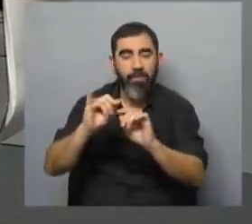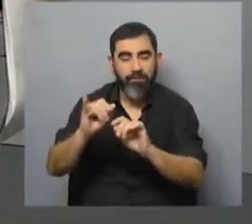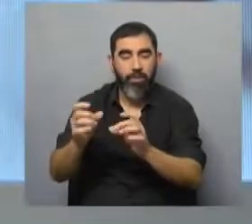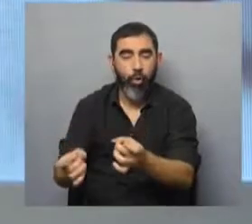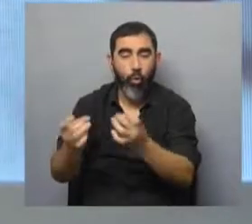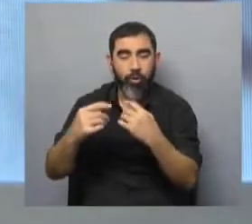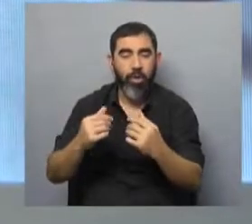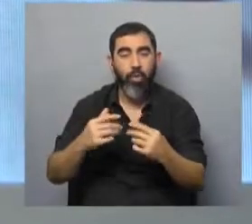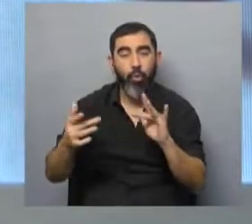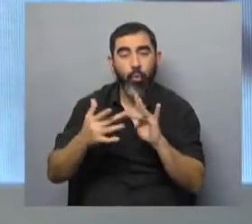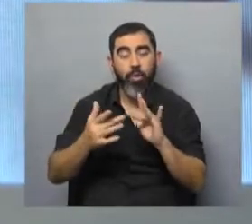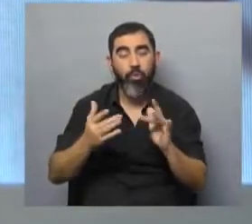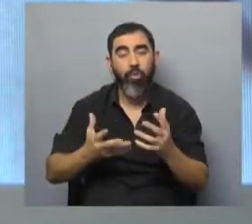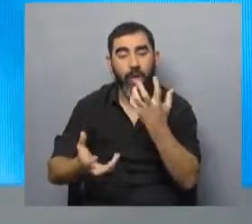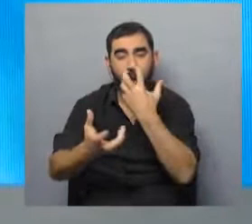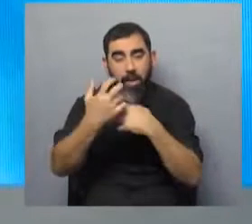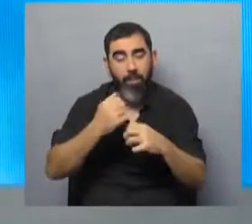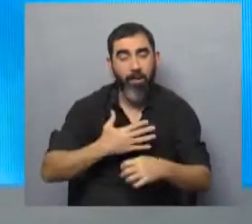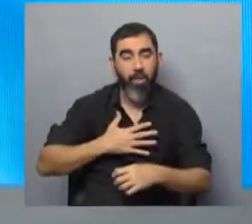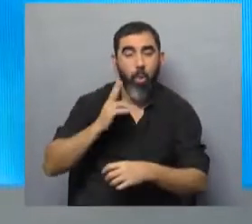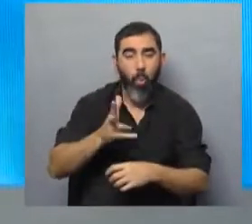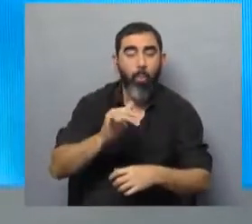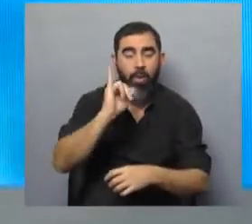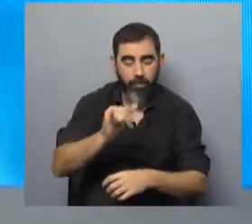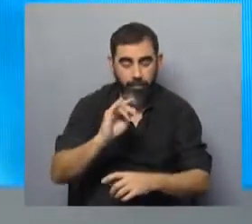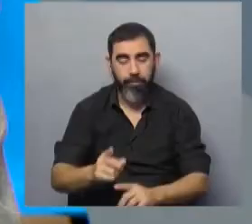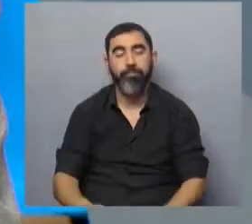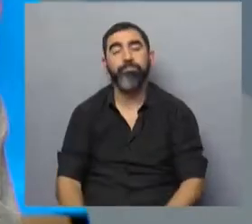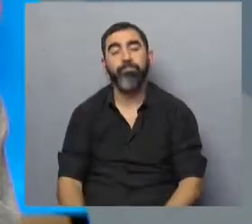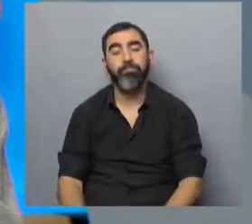El virus ORF, que así se llama, del ectima contagioso, es zoonótico también.